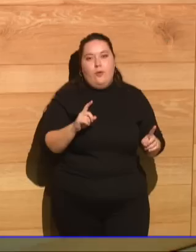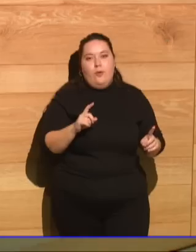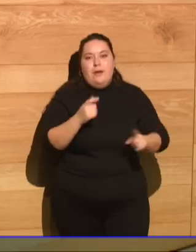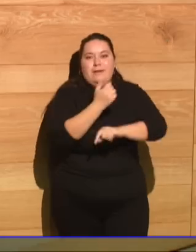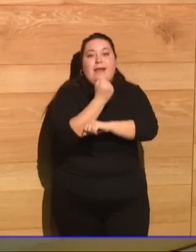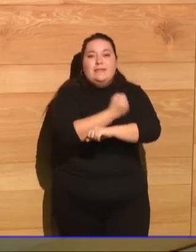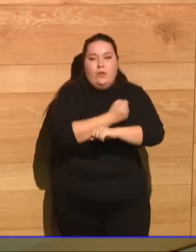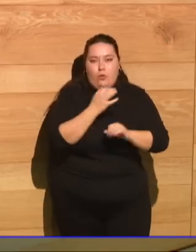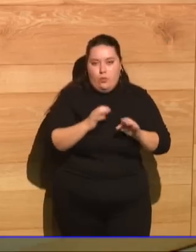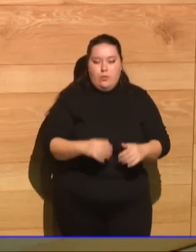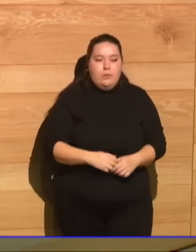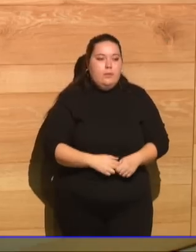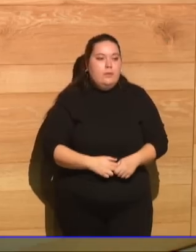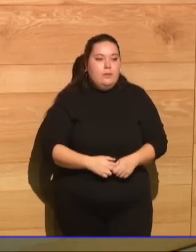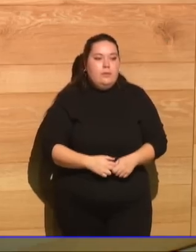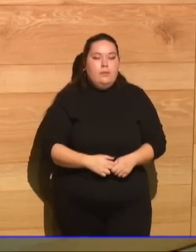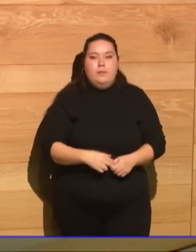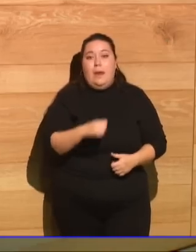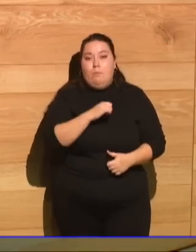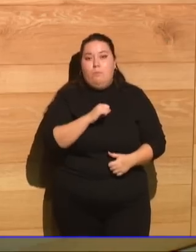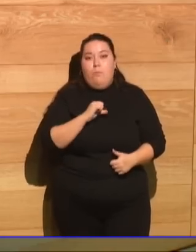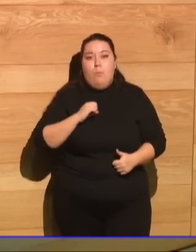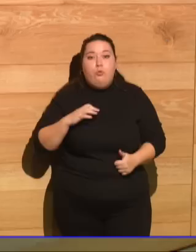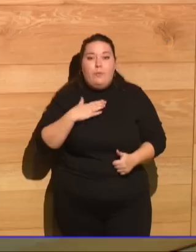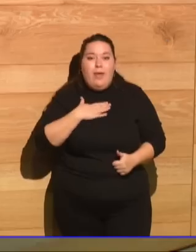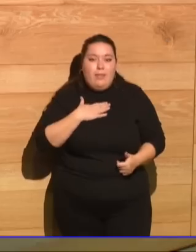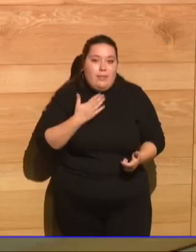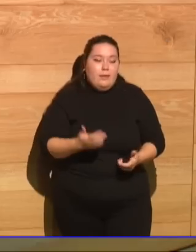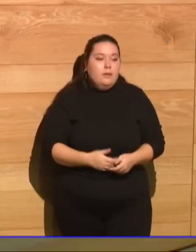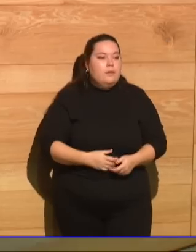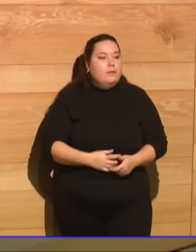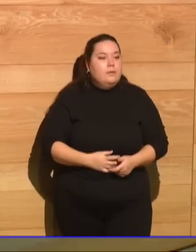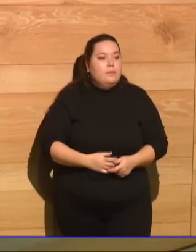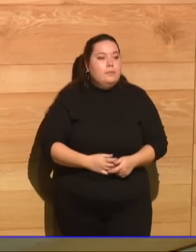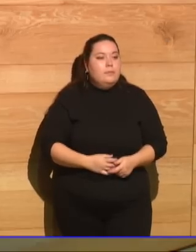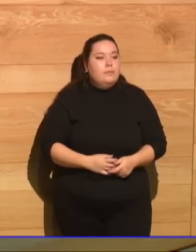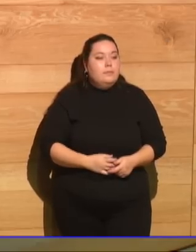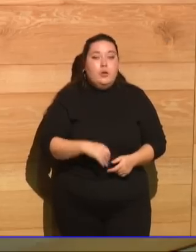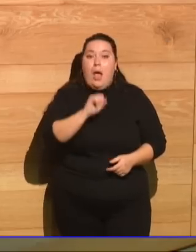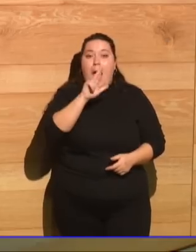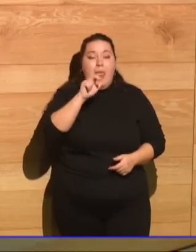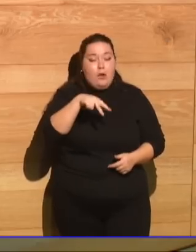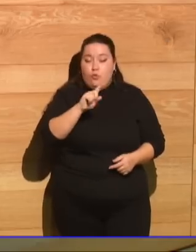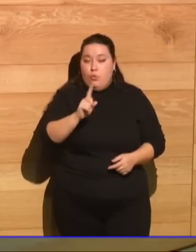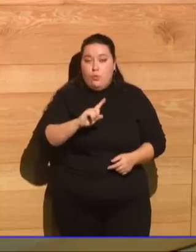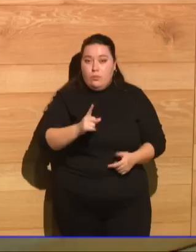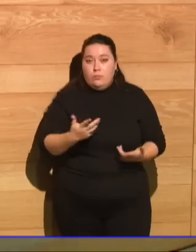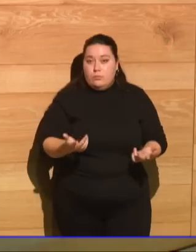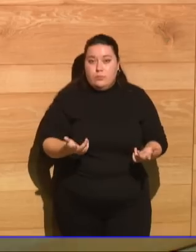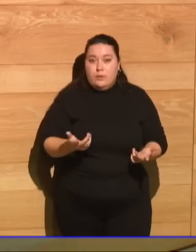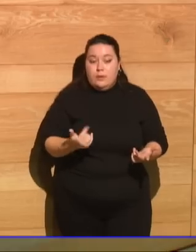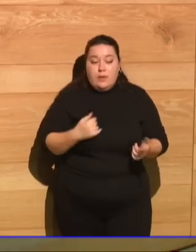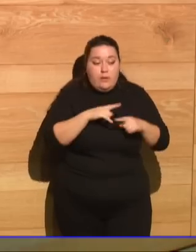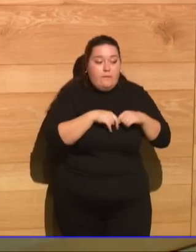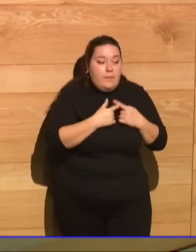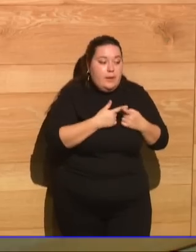ser hijos de gobernadores o de registradores de la propiedad, en fin, de gente bien situada. Pero no Alan Parker. Alan Parker es de